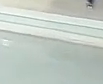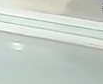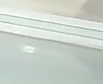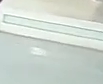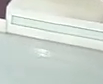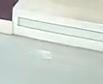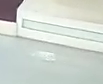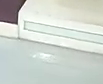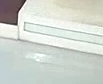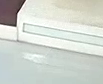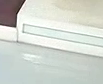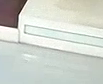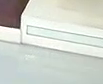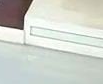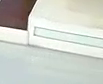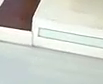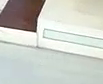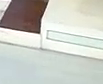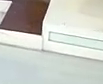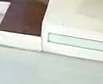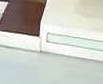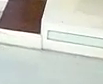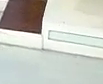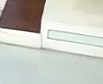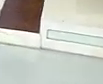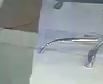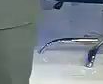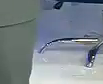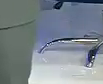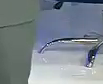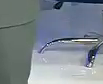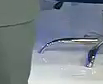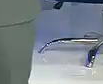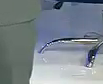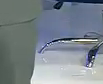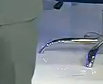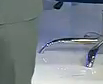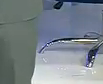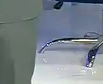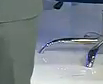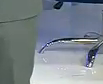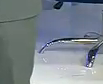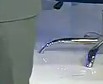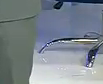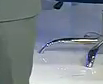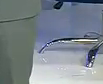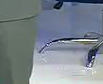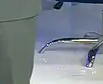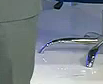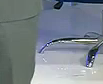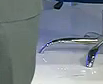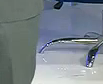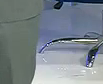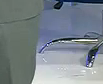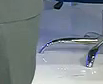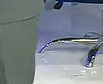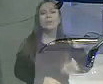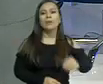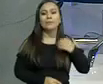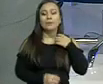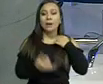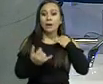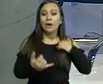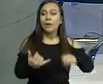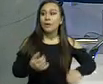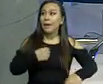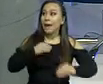seguimos sí muchísimas gracias a la gente por dispensar dos con sus muebles atención a las noticias primera emisión a